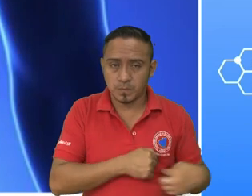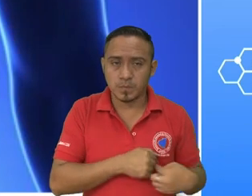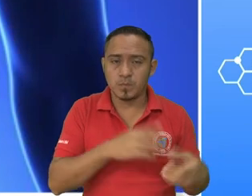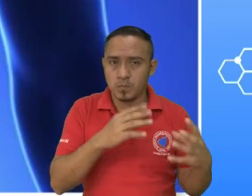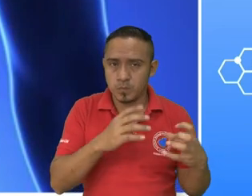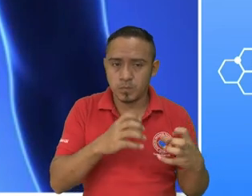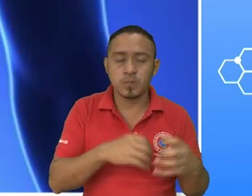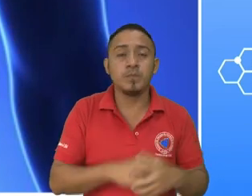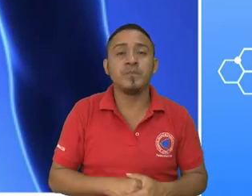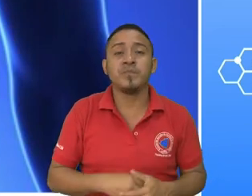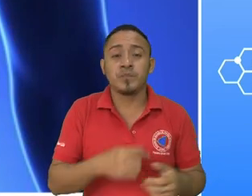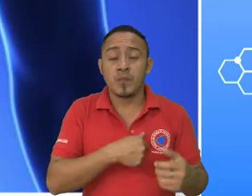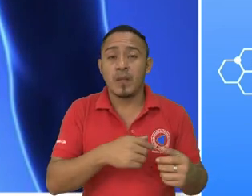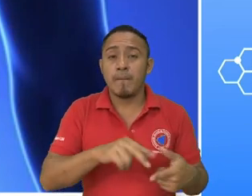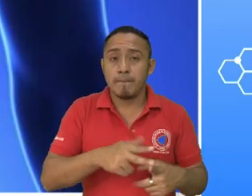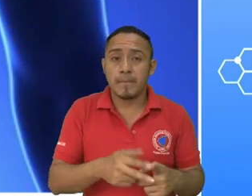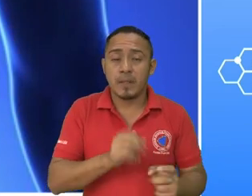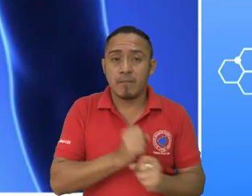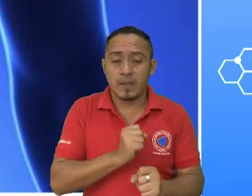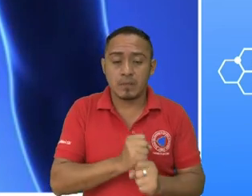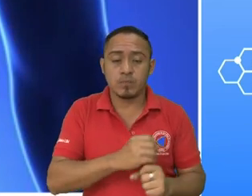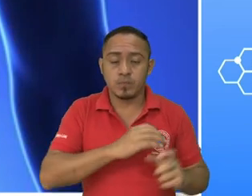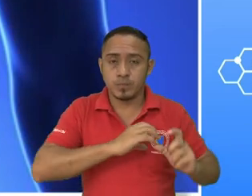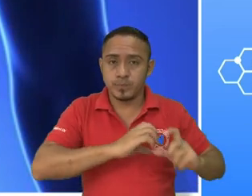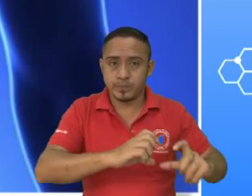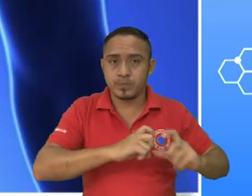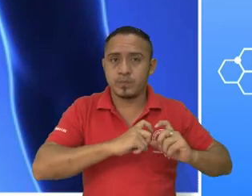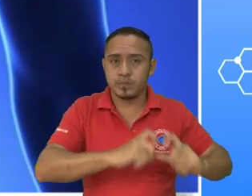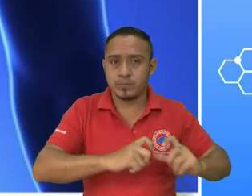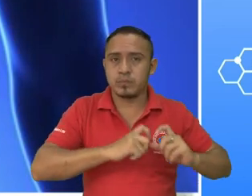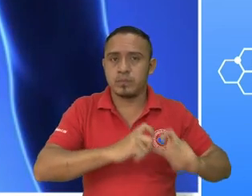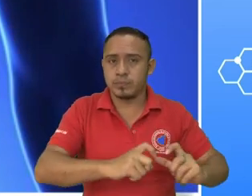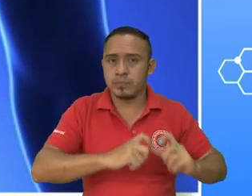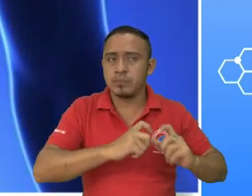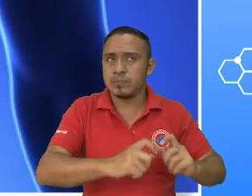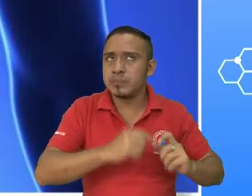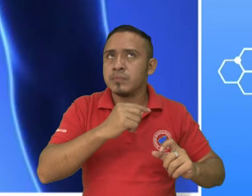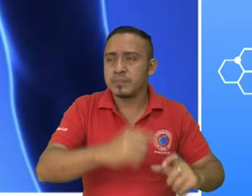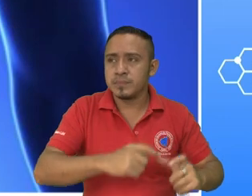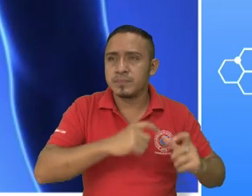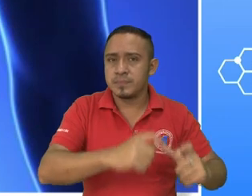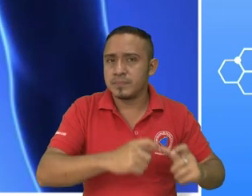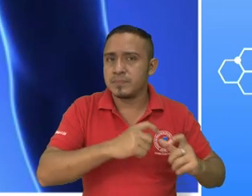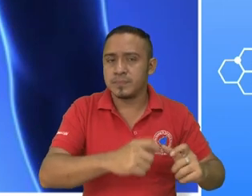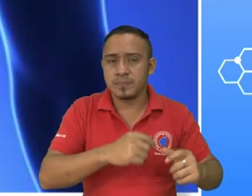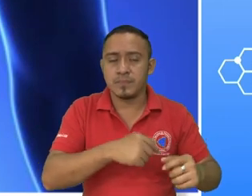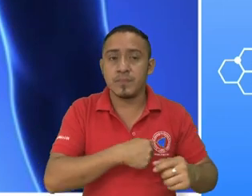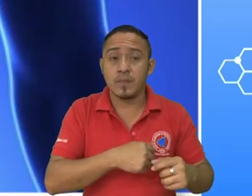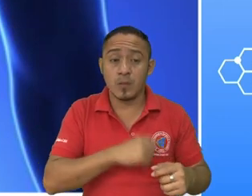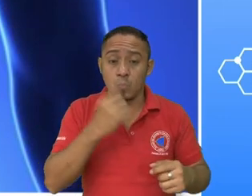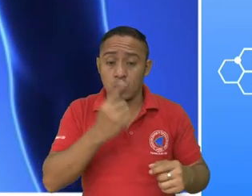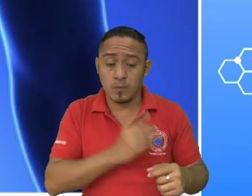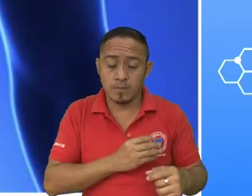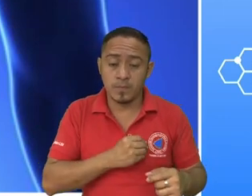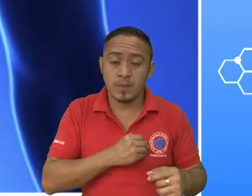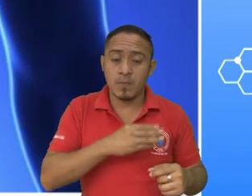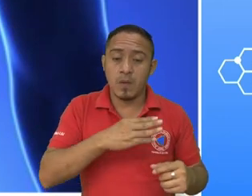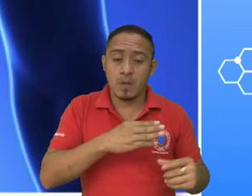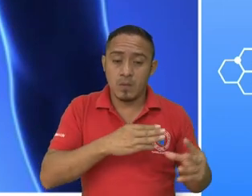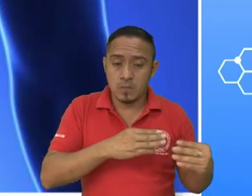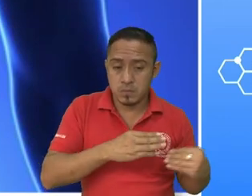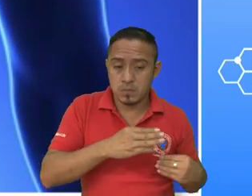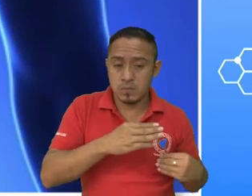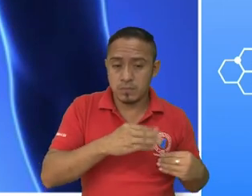cantidad. Él late de manera coordinada. Cuando una parte del corazón está latiendo, la otra parte se relaja y así manda oxígeno